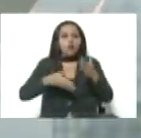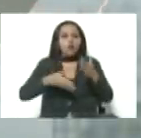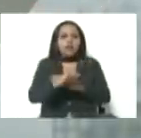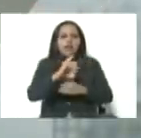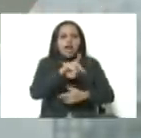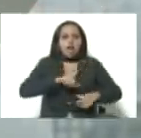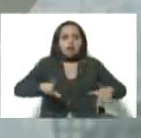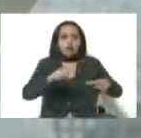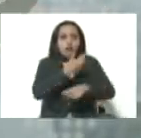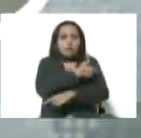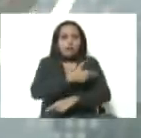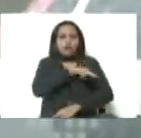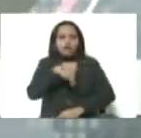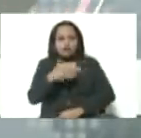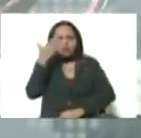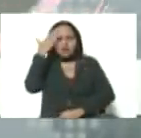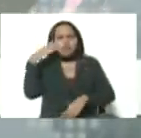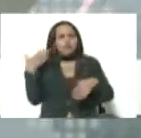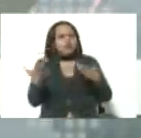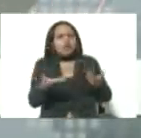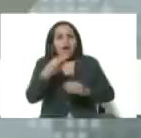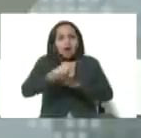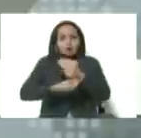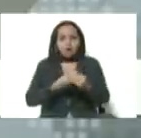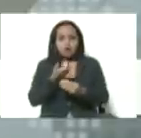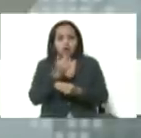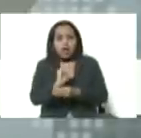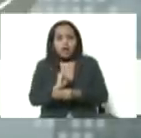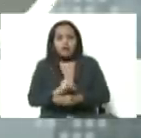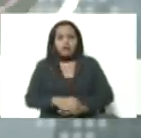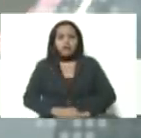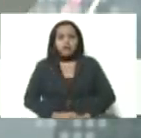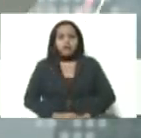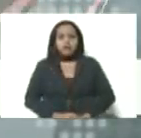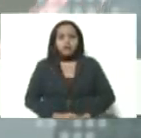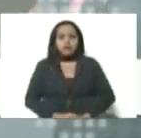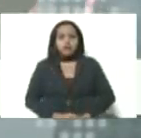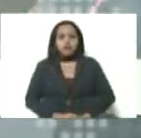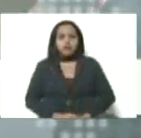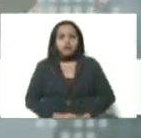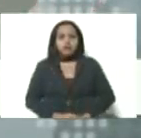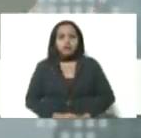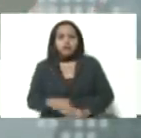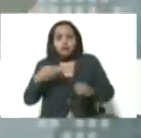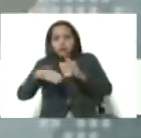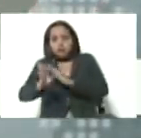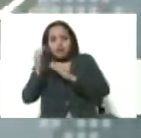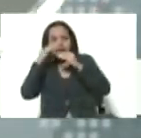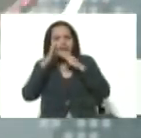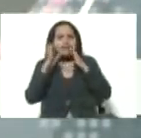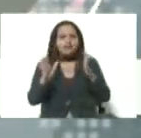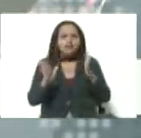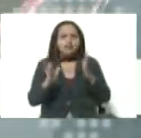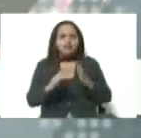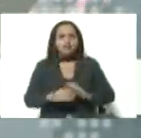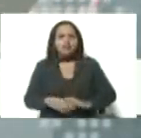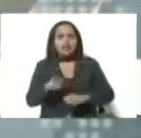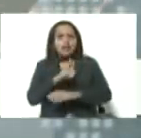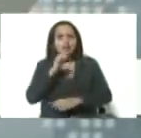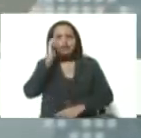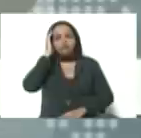centinela nosotros sabemos qué hacer en caso de que usted acuda a la consulta y lo que veremos de